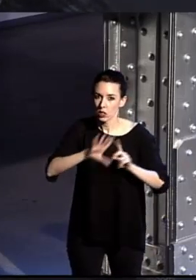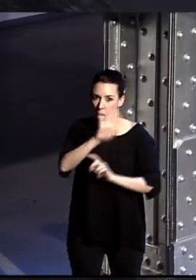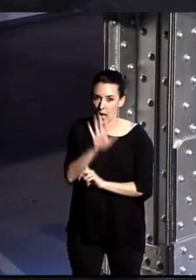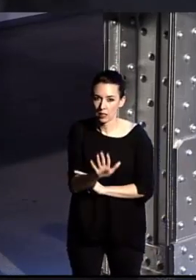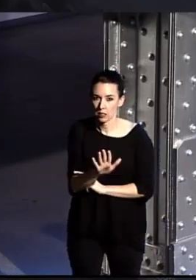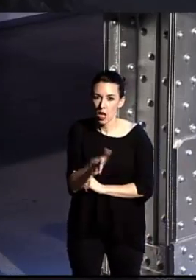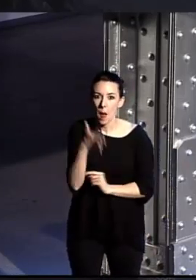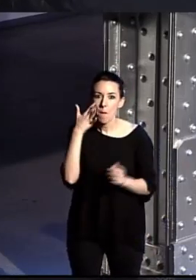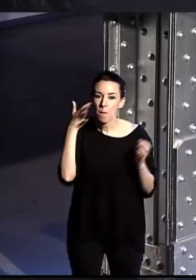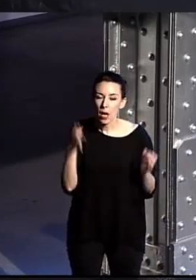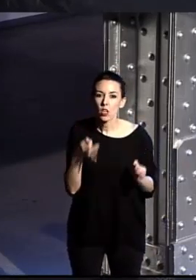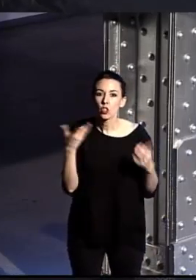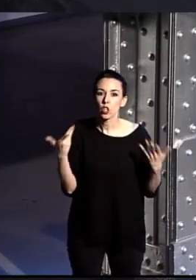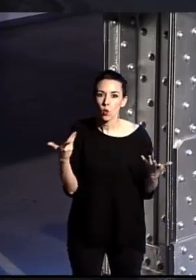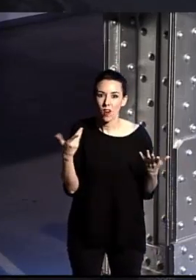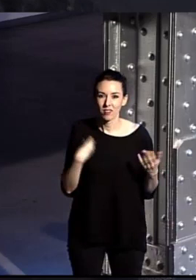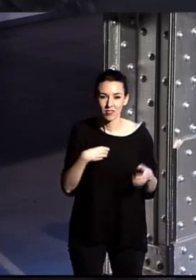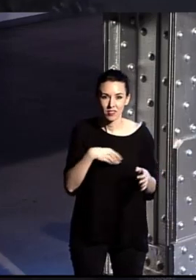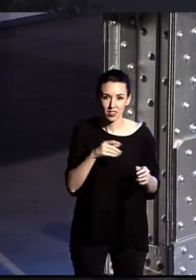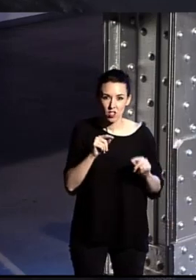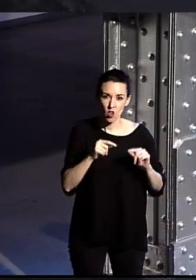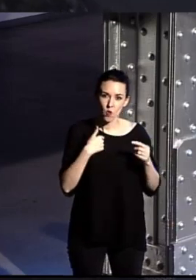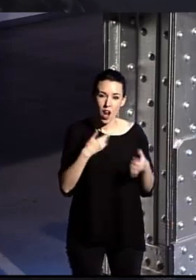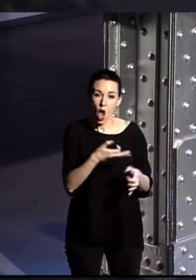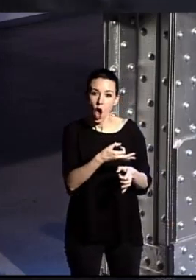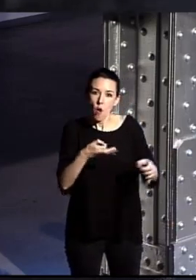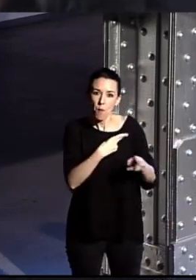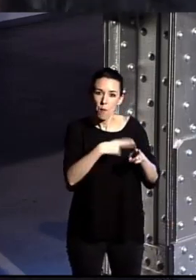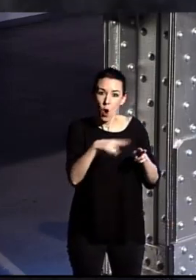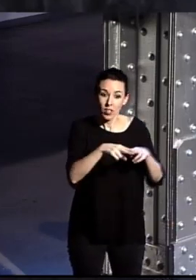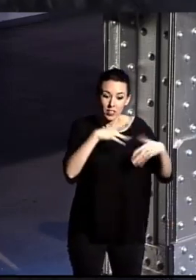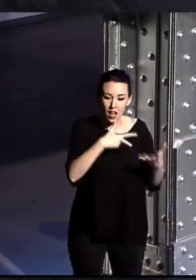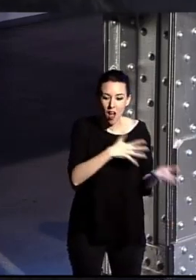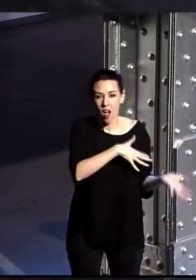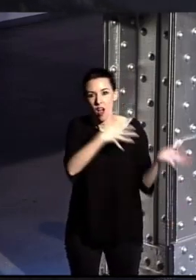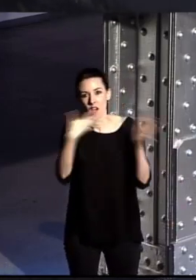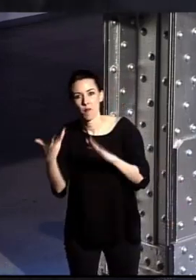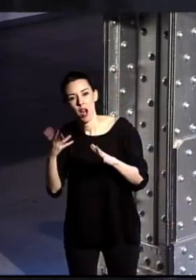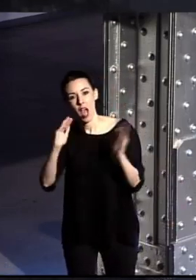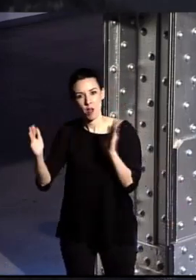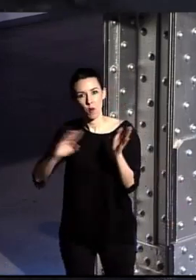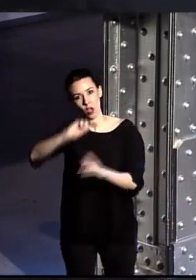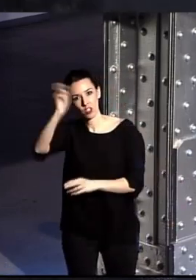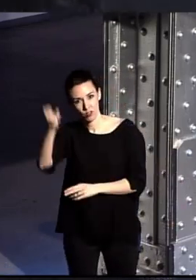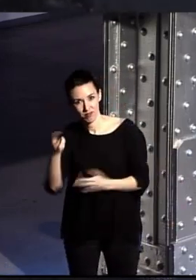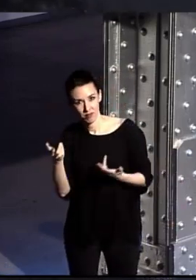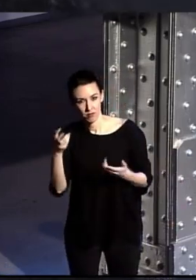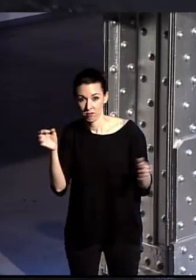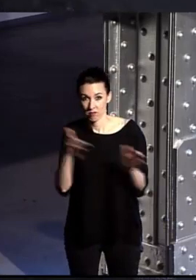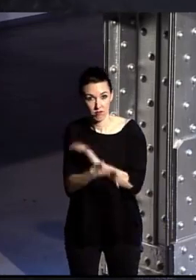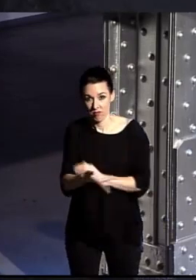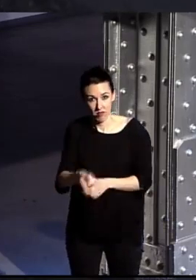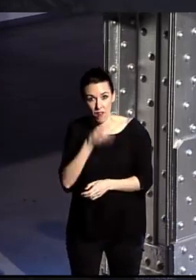muy peligroso es transponer la corrección política de la actualidad a otras épocas, porque eso es un